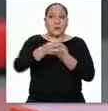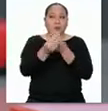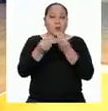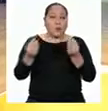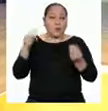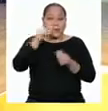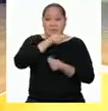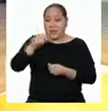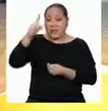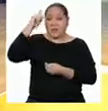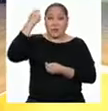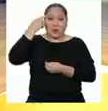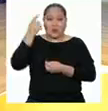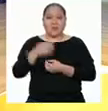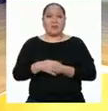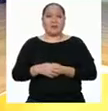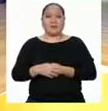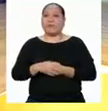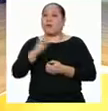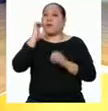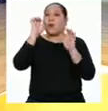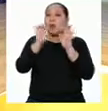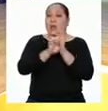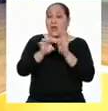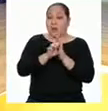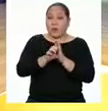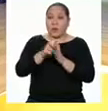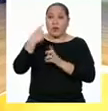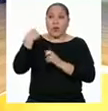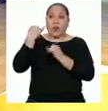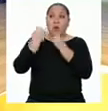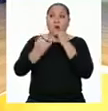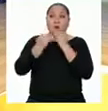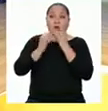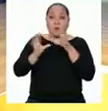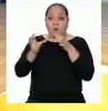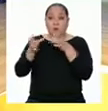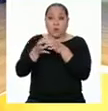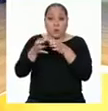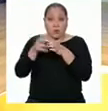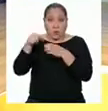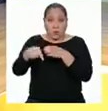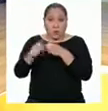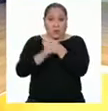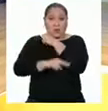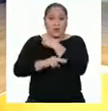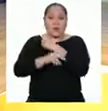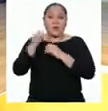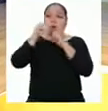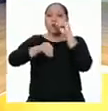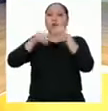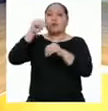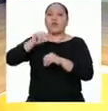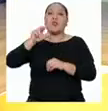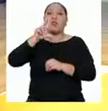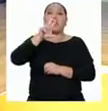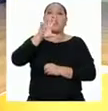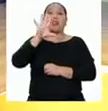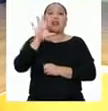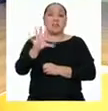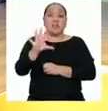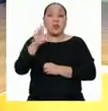de esas. Por ejemplo, solo en el último foro de acuerdo nacional se establecieron 35